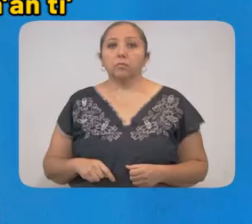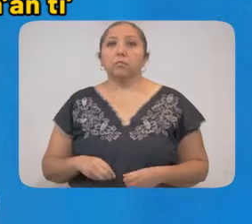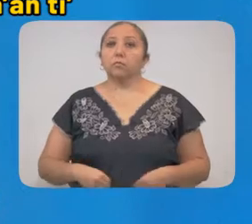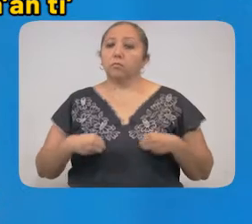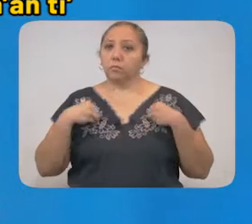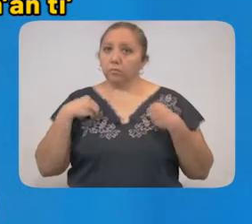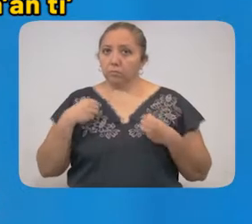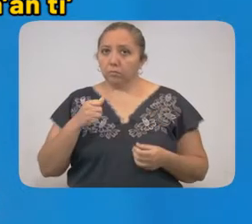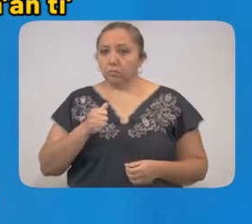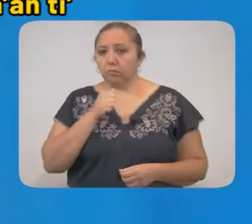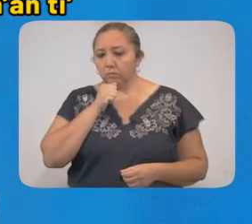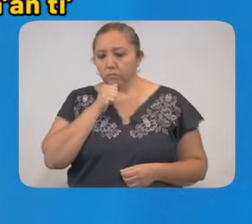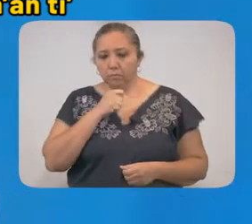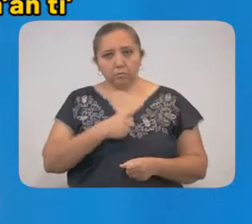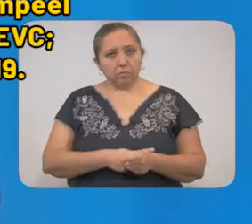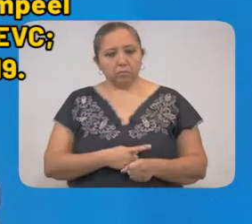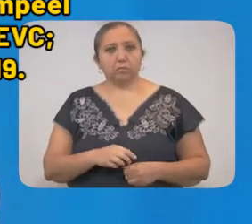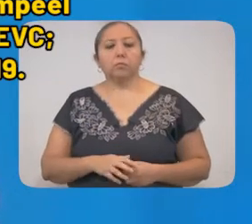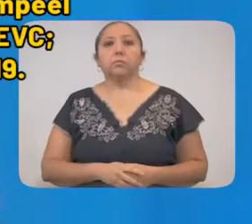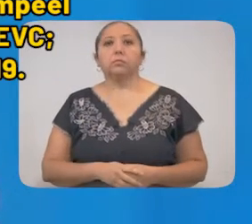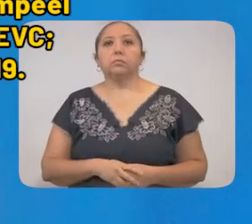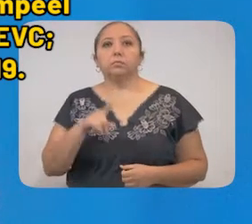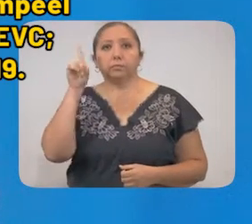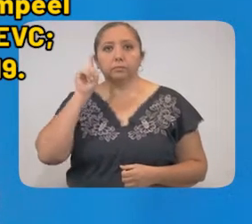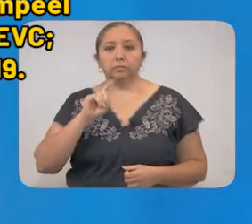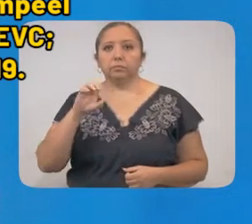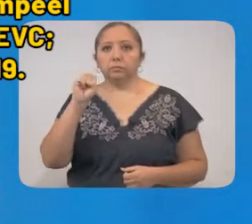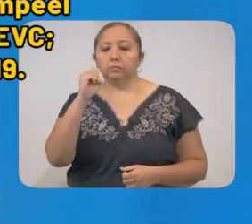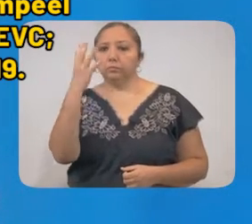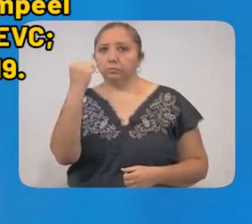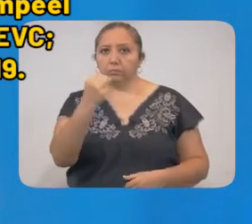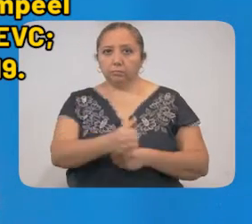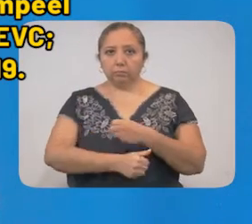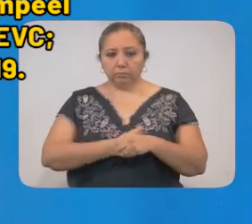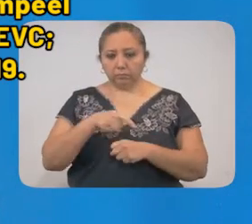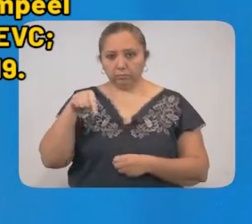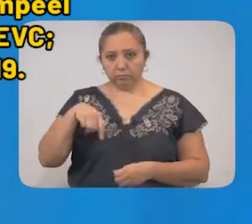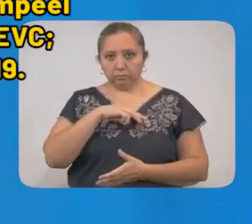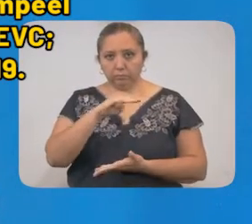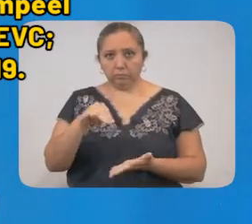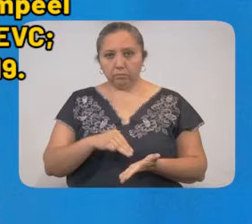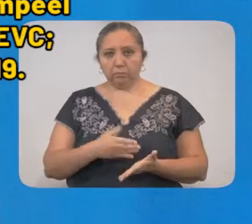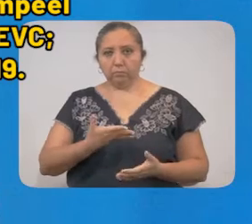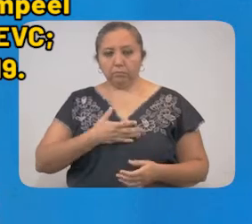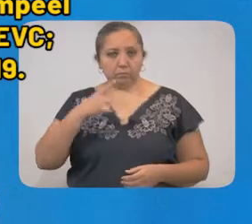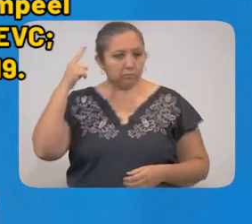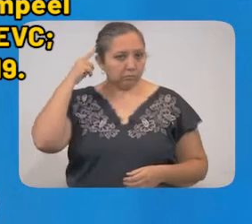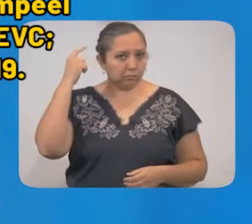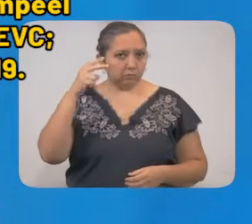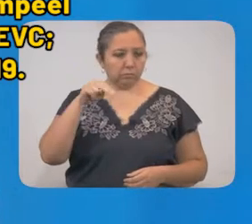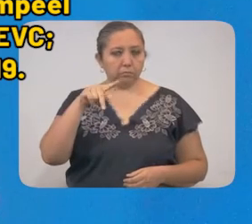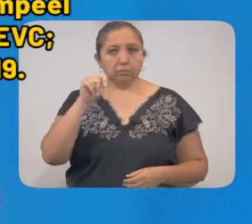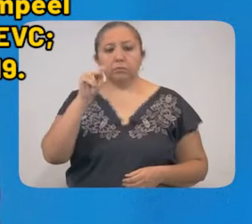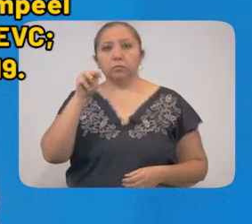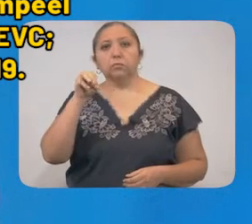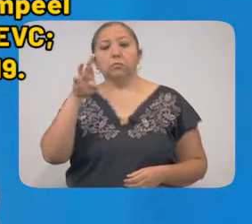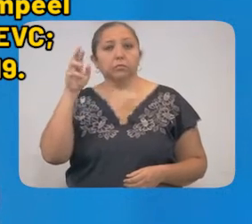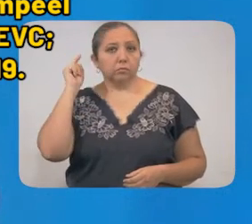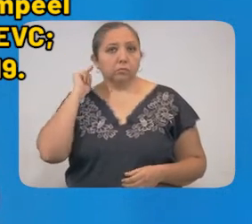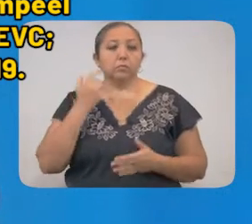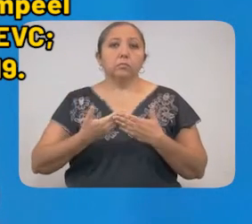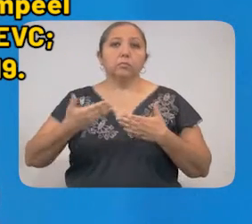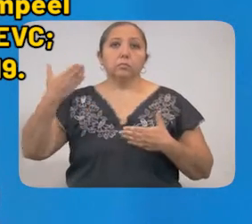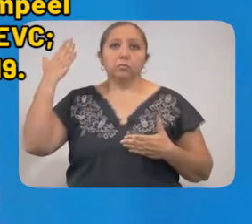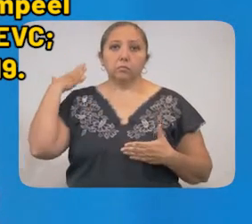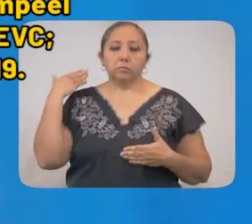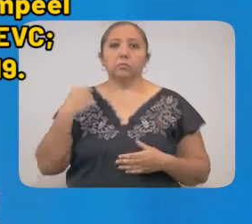vivían se reportan asintomáticas. Mujer de 69 años, de Mérida, tenía un tumor cerebral y EBC. Tuvo